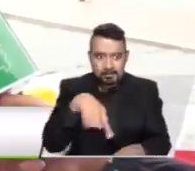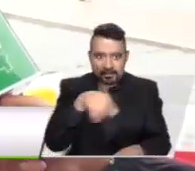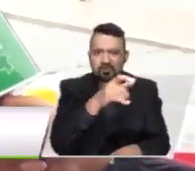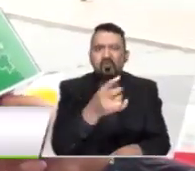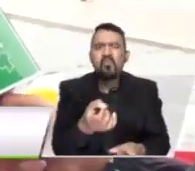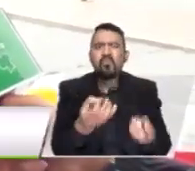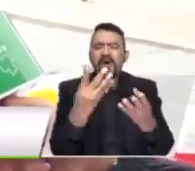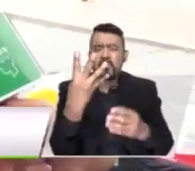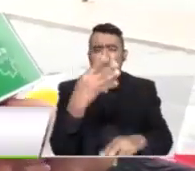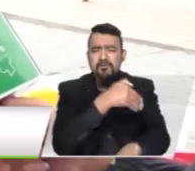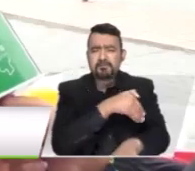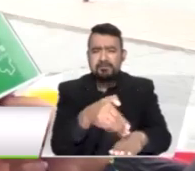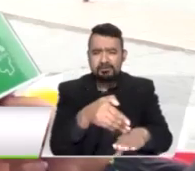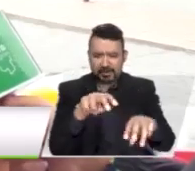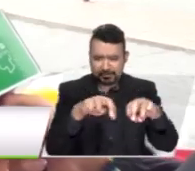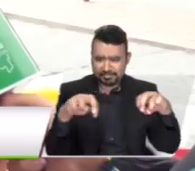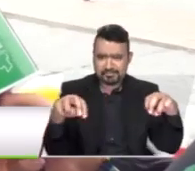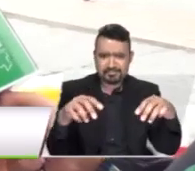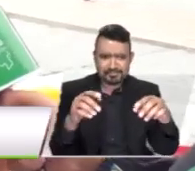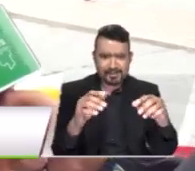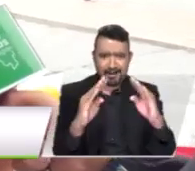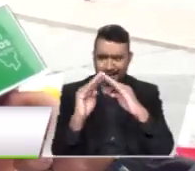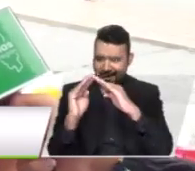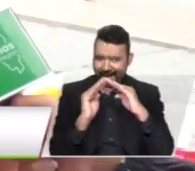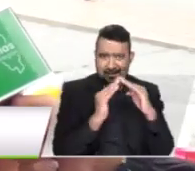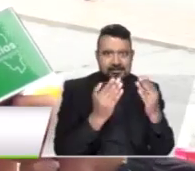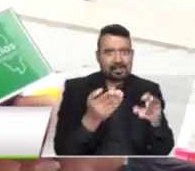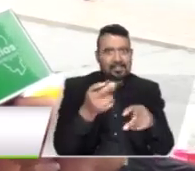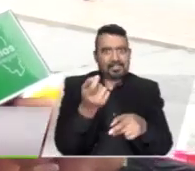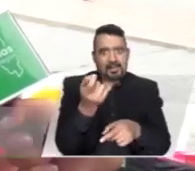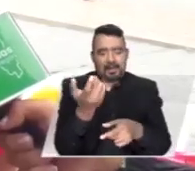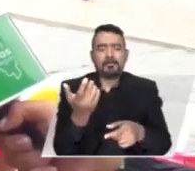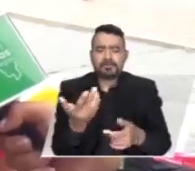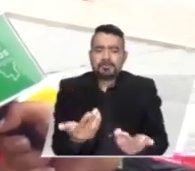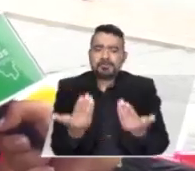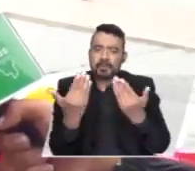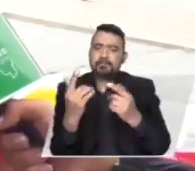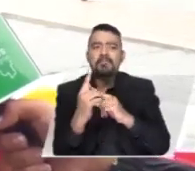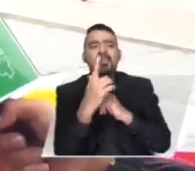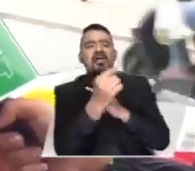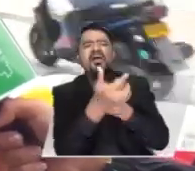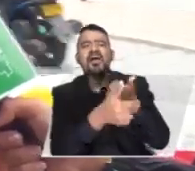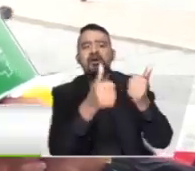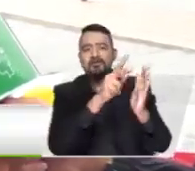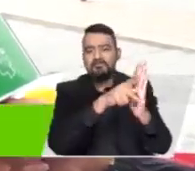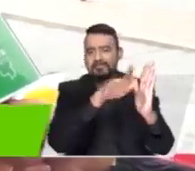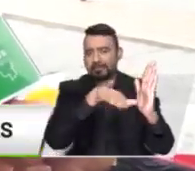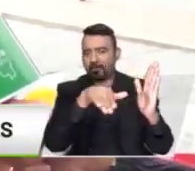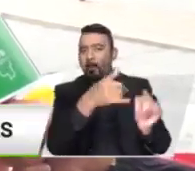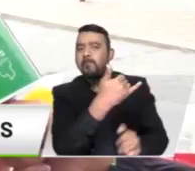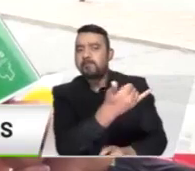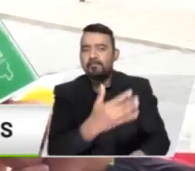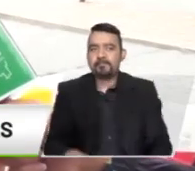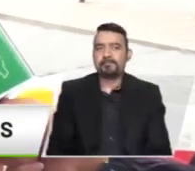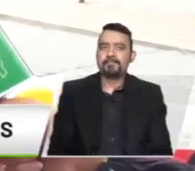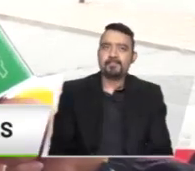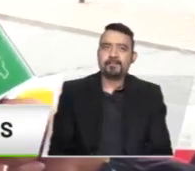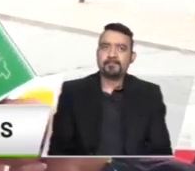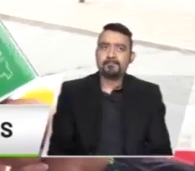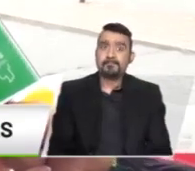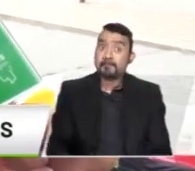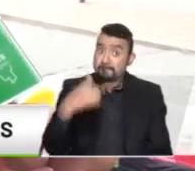gran opción para que tengamos un mejor transporte y llegar más ligero a Santa Fe, progreso para Santa Fe, para la región